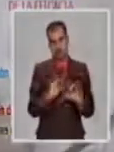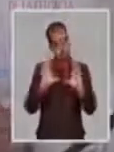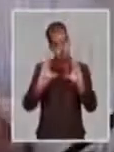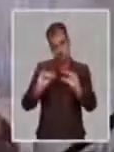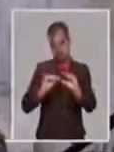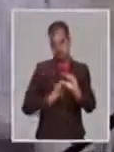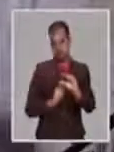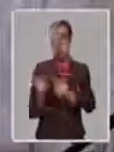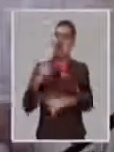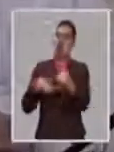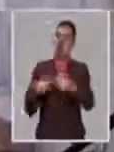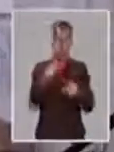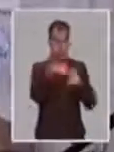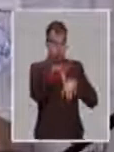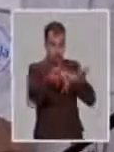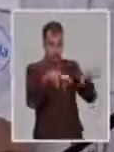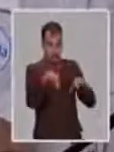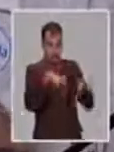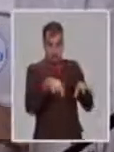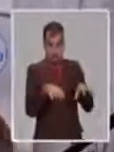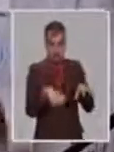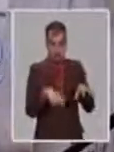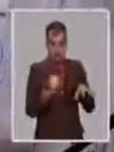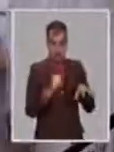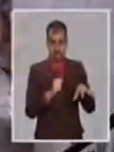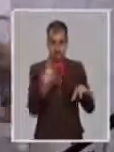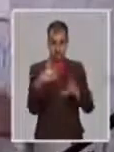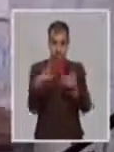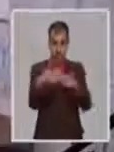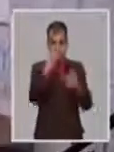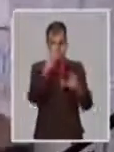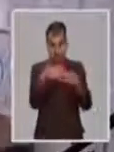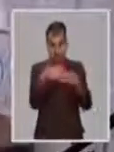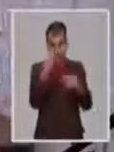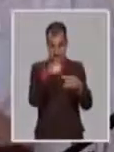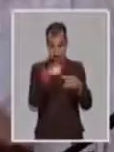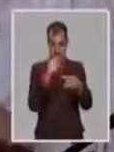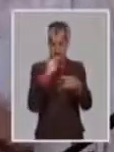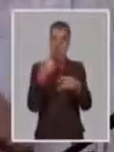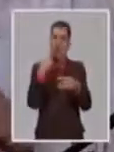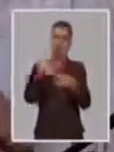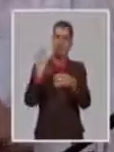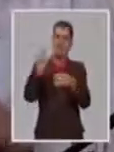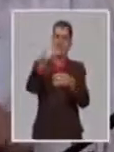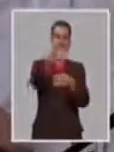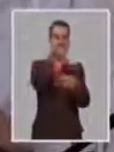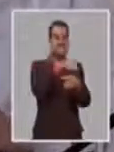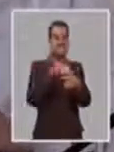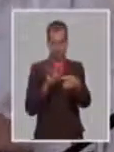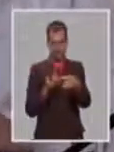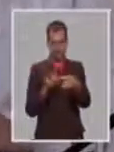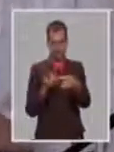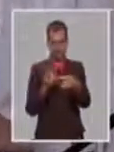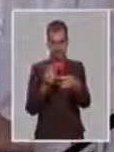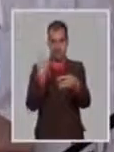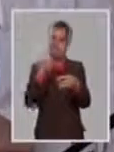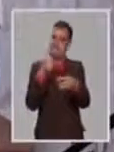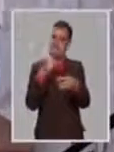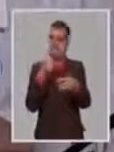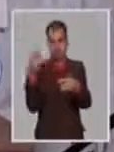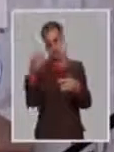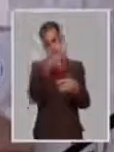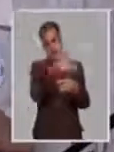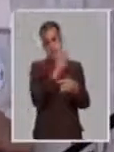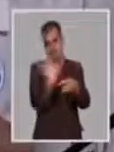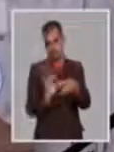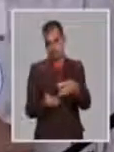Y hay sitios clínicos en los cuales existe más de un punto de vacunación, de forma tal que se amplifican las capacidades.